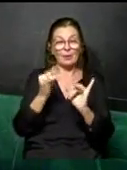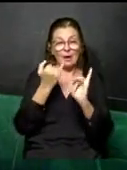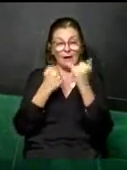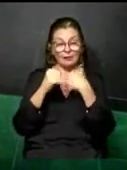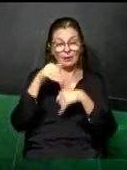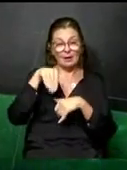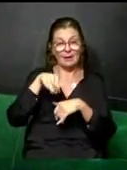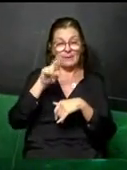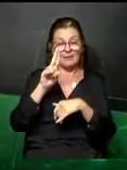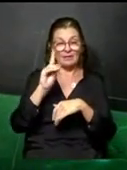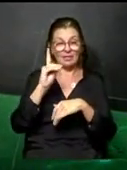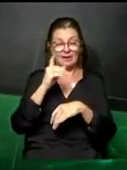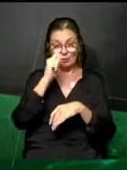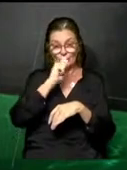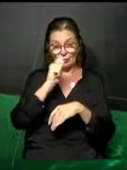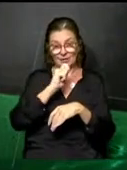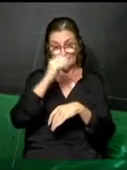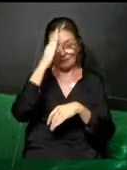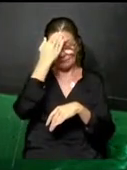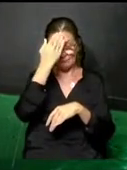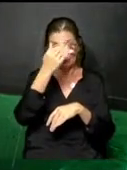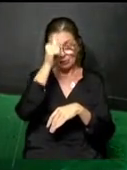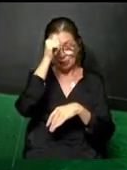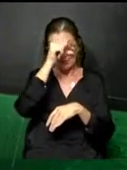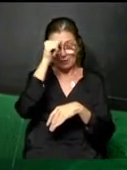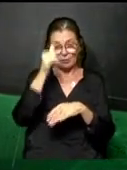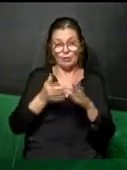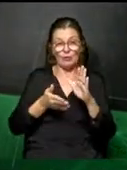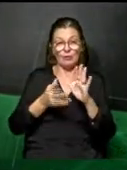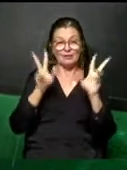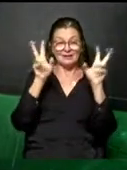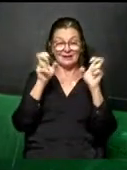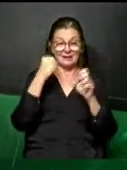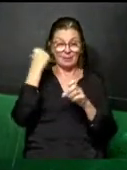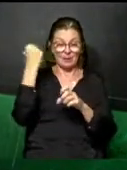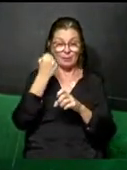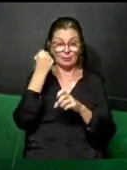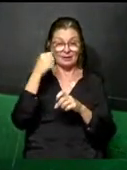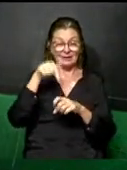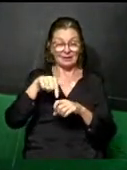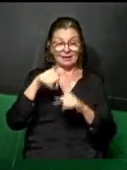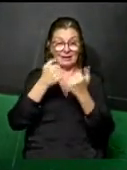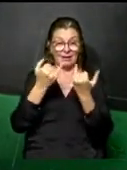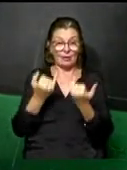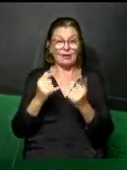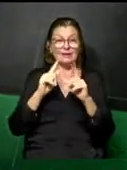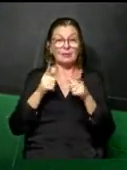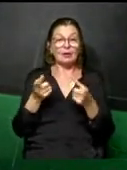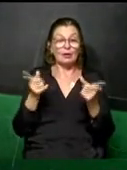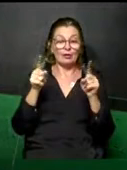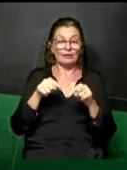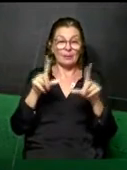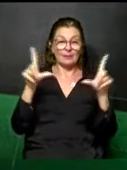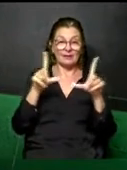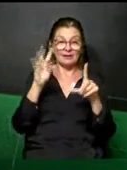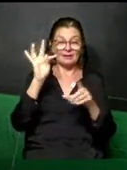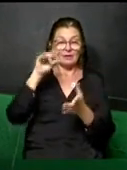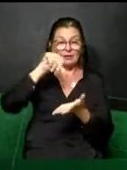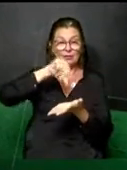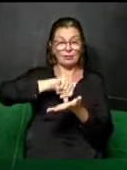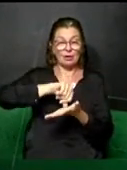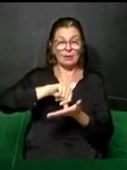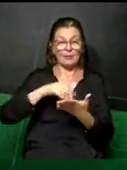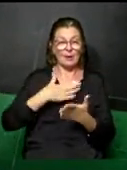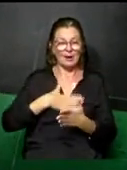edición domingo de MBD Noticias. Los dejamos con los principales titulares de la jornada y también con lo que se viene en la pantalla de TV Ciudad. Han sido